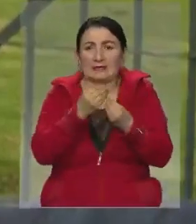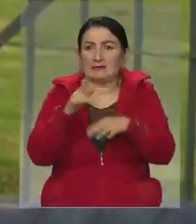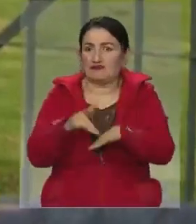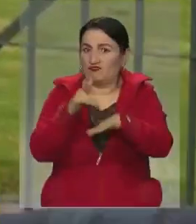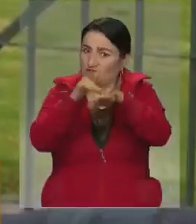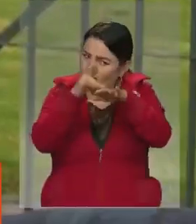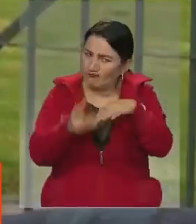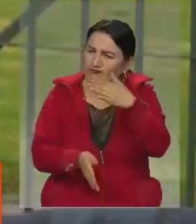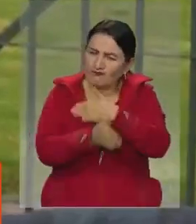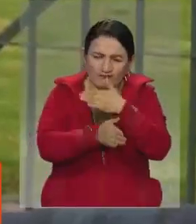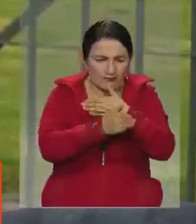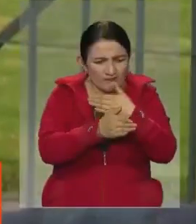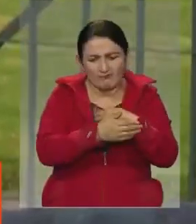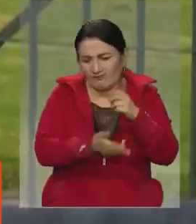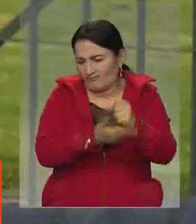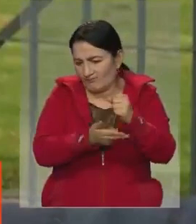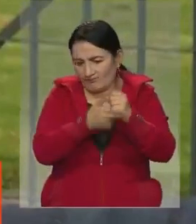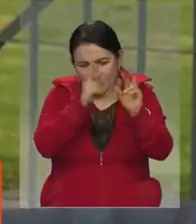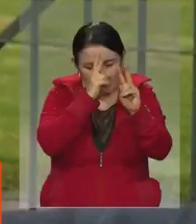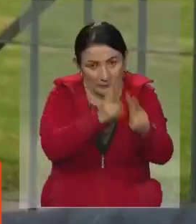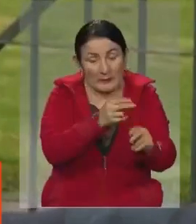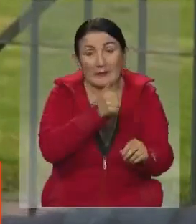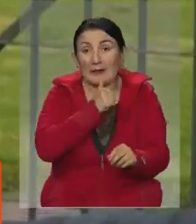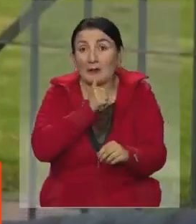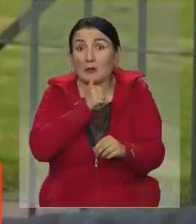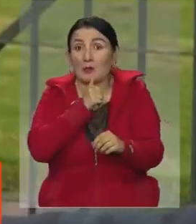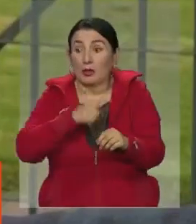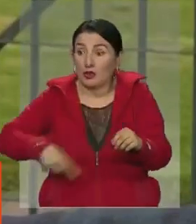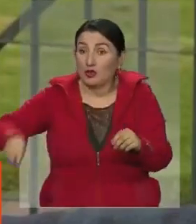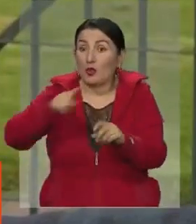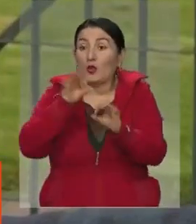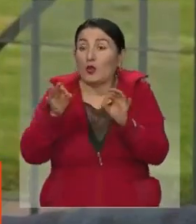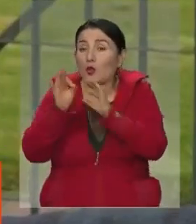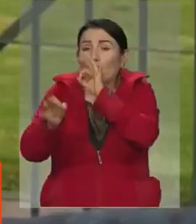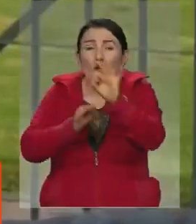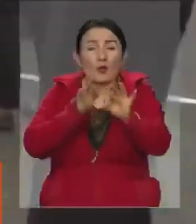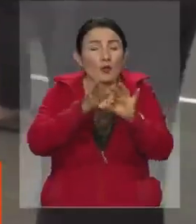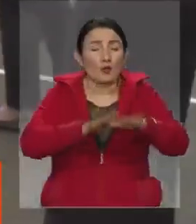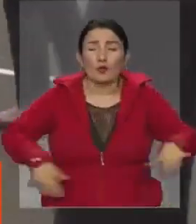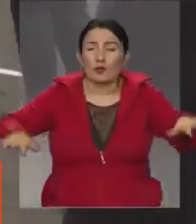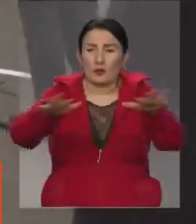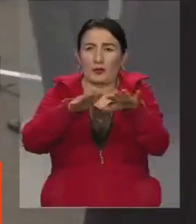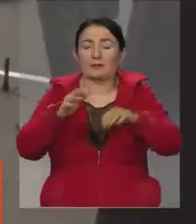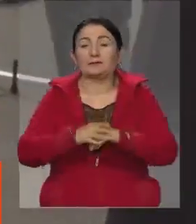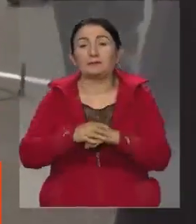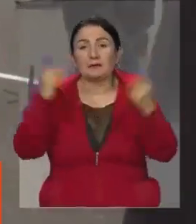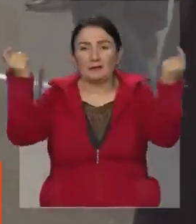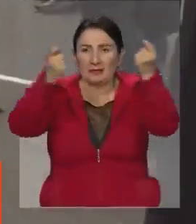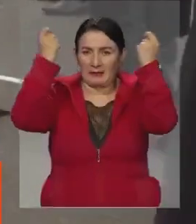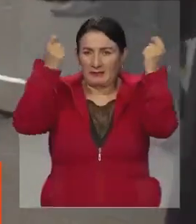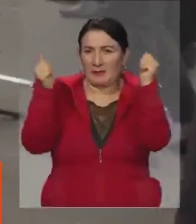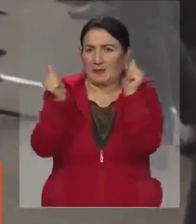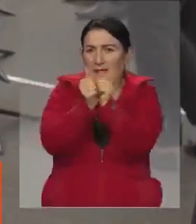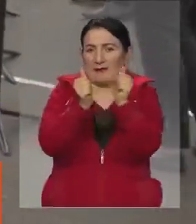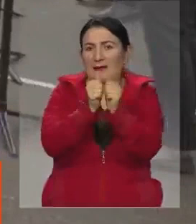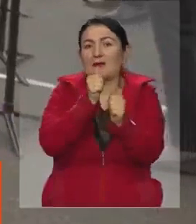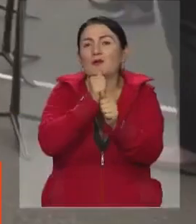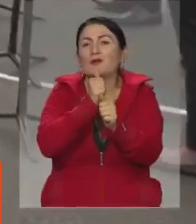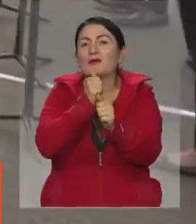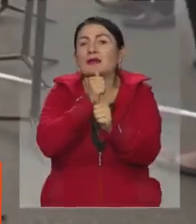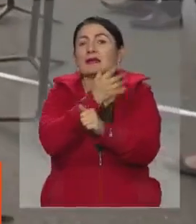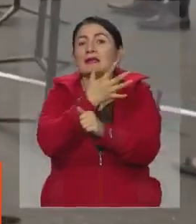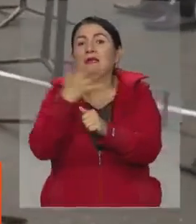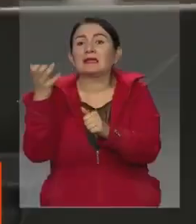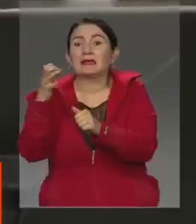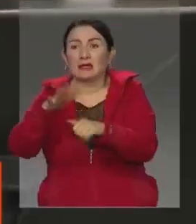incentivarlos a ellos a que sigan con el ahorro del agua, que no es un bien solamente para uno, sino para todos. La campaña Juntos por el Agua ha llegado a